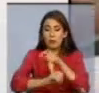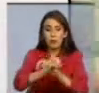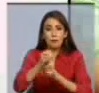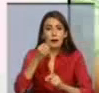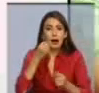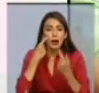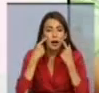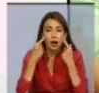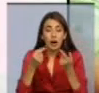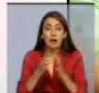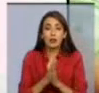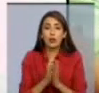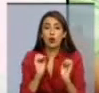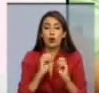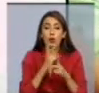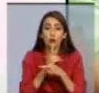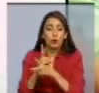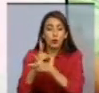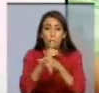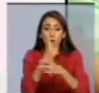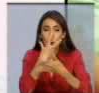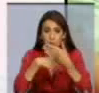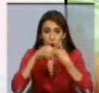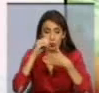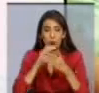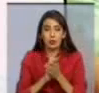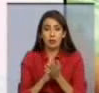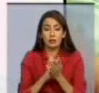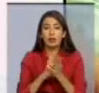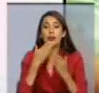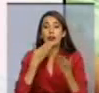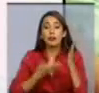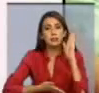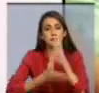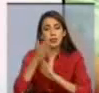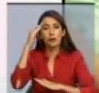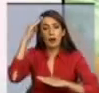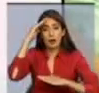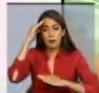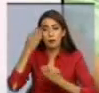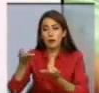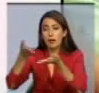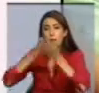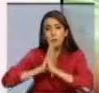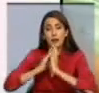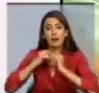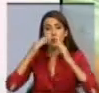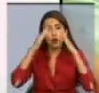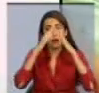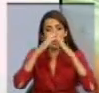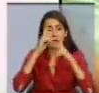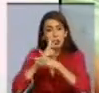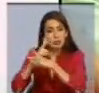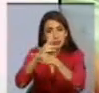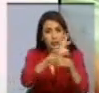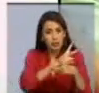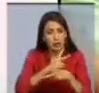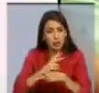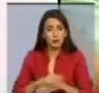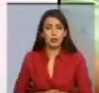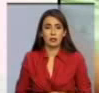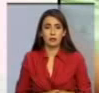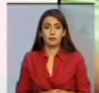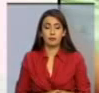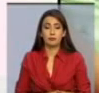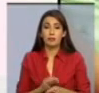a cada instante de sus niños. Acuda a las unidades de policía comunitaria para que encargue la vigilancia y resguardo de su domicilio. Y